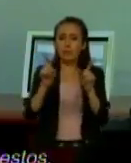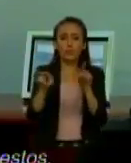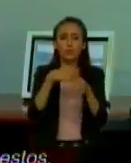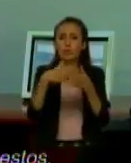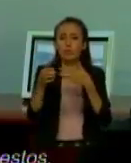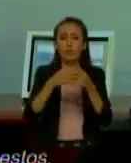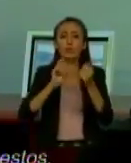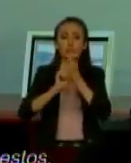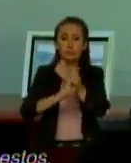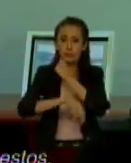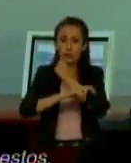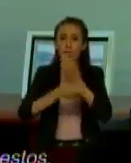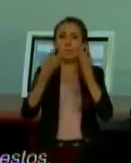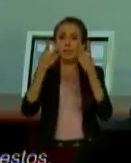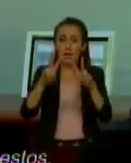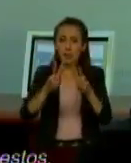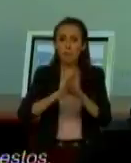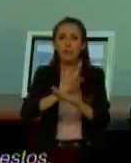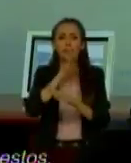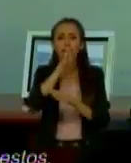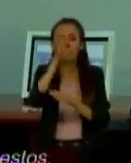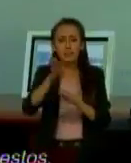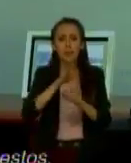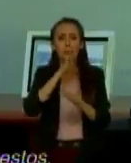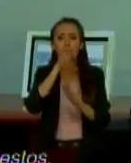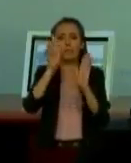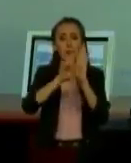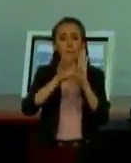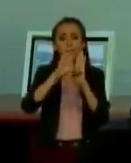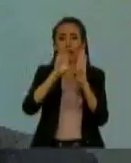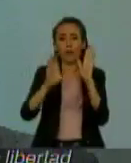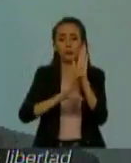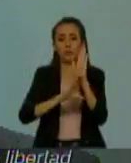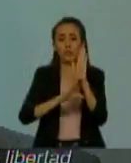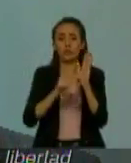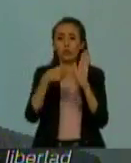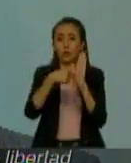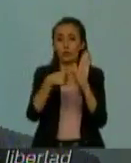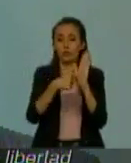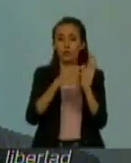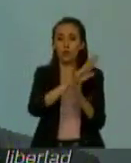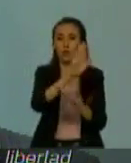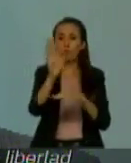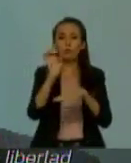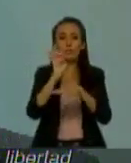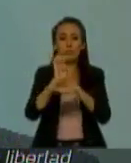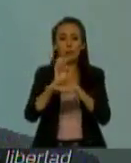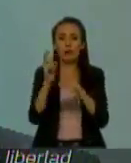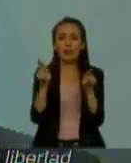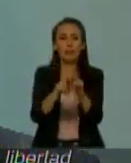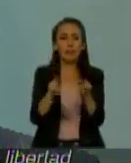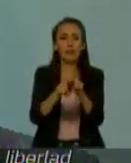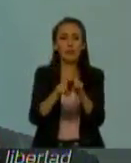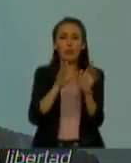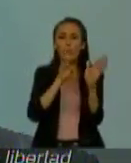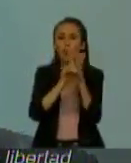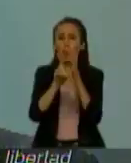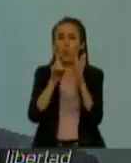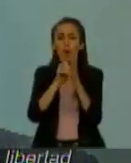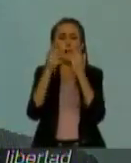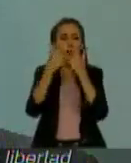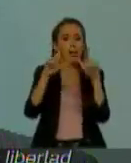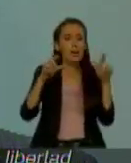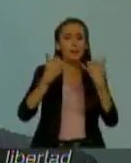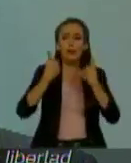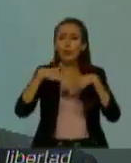sancionar a los deshonestos, siempre aplicando la Constitución y la ley. Ustedes, compatriotas, ejerzan también su libertad para